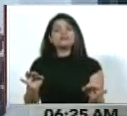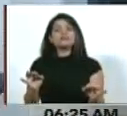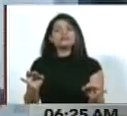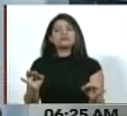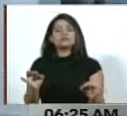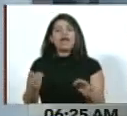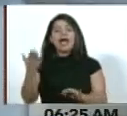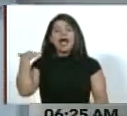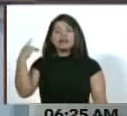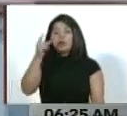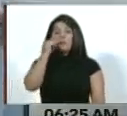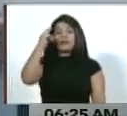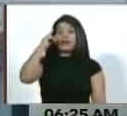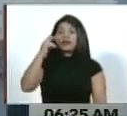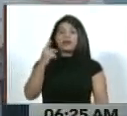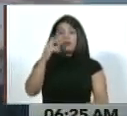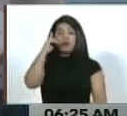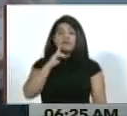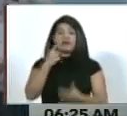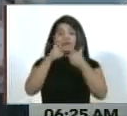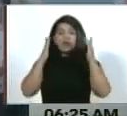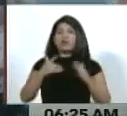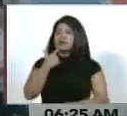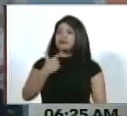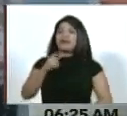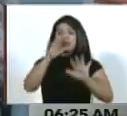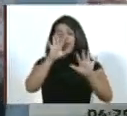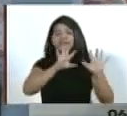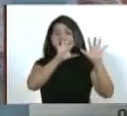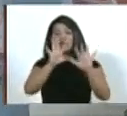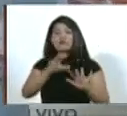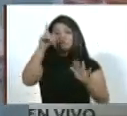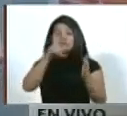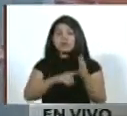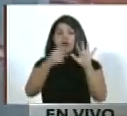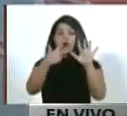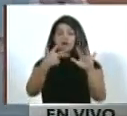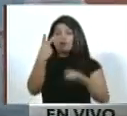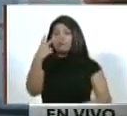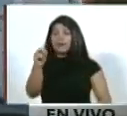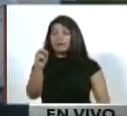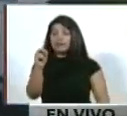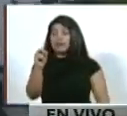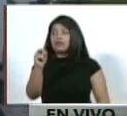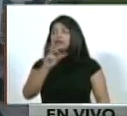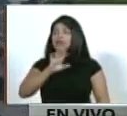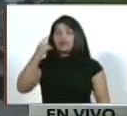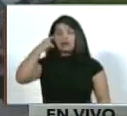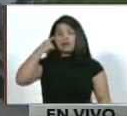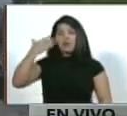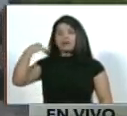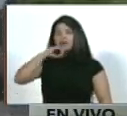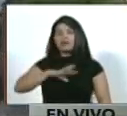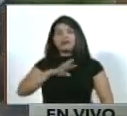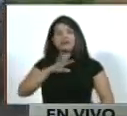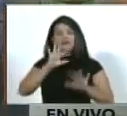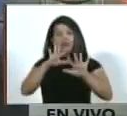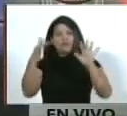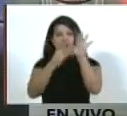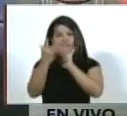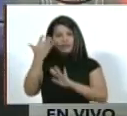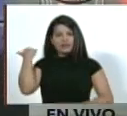Decía nuestro libertador Simón Bolívar, 10 años después, en 1820, recordando el 19 de abril,